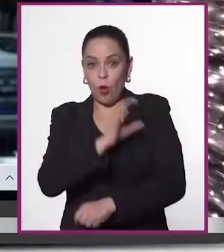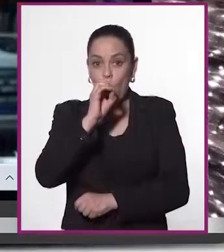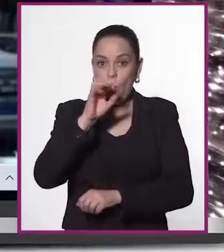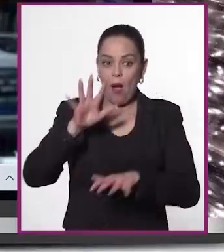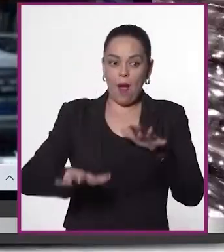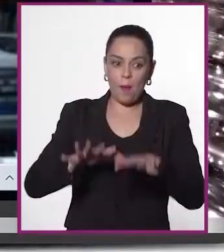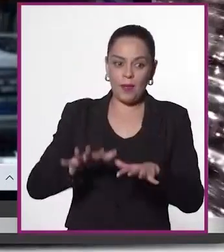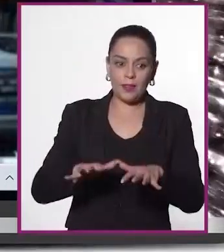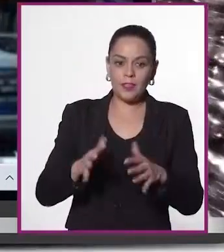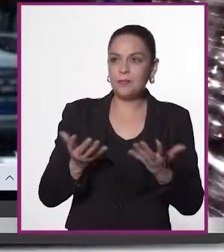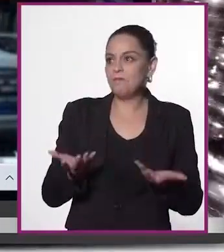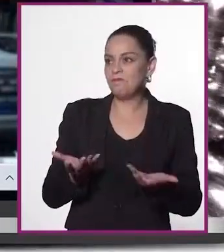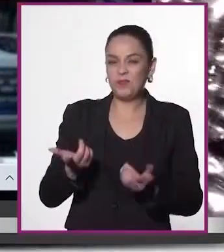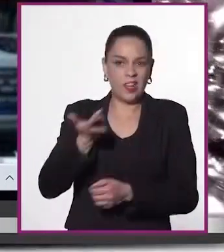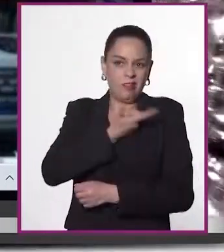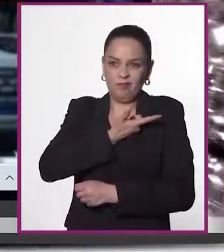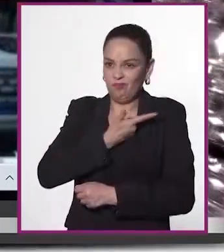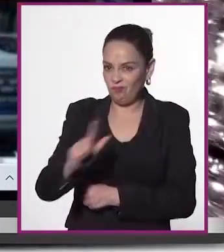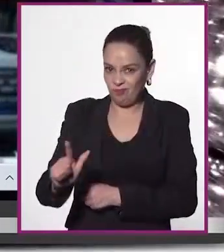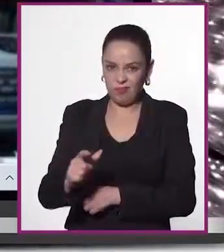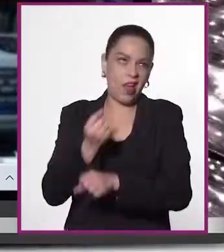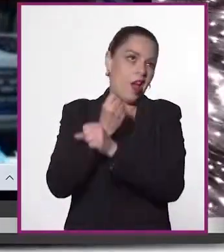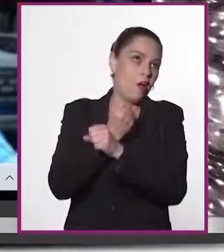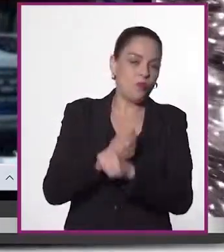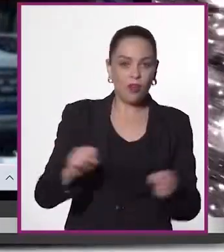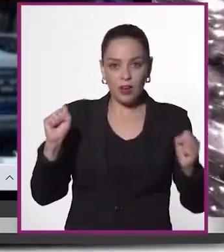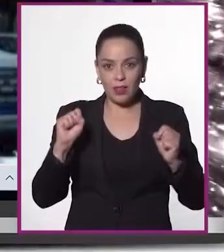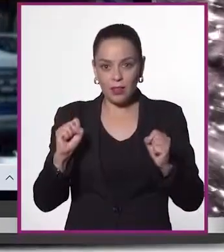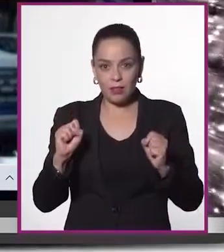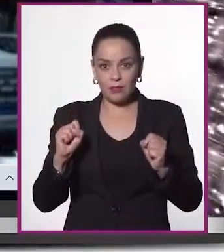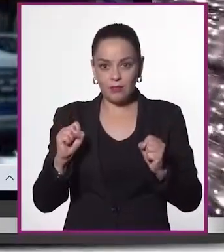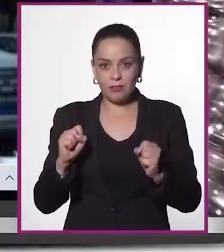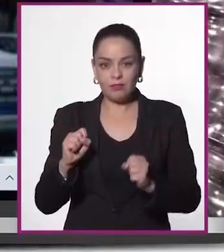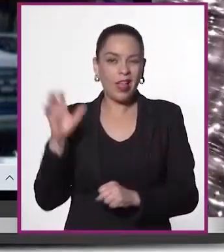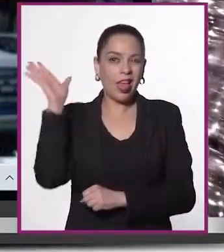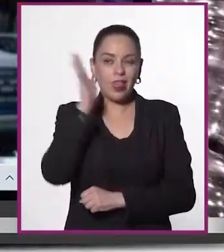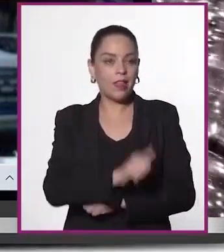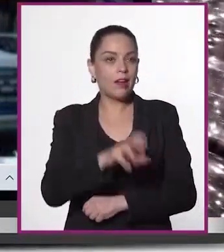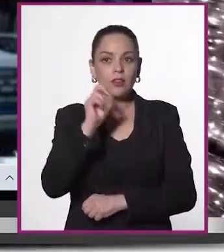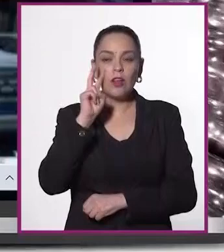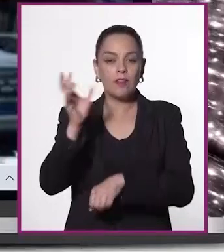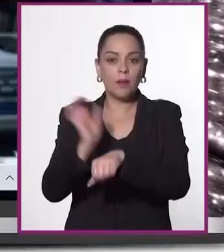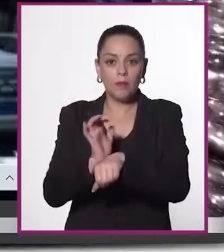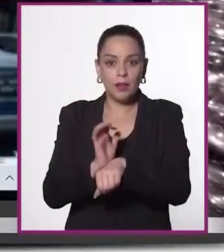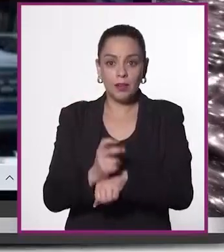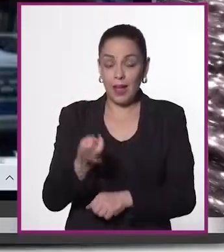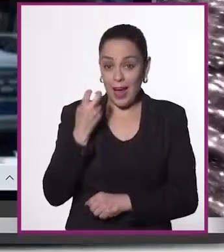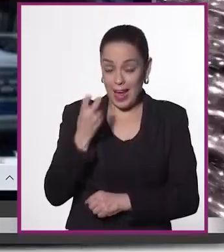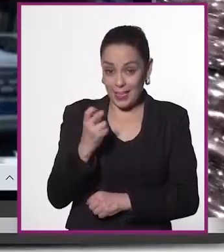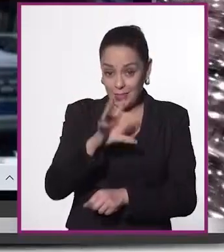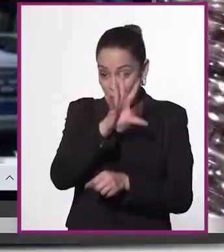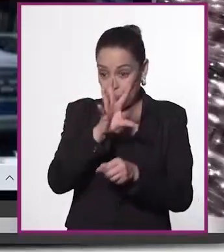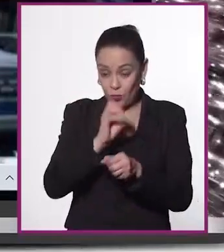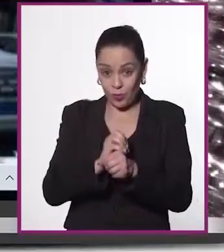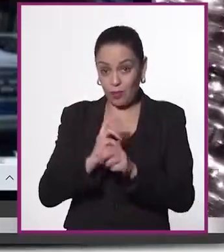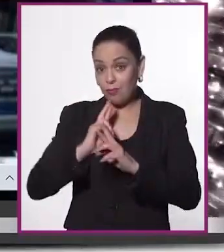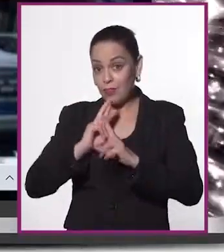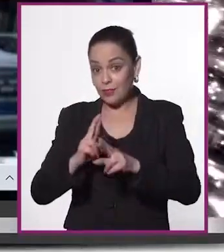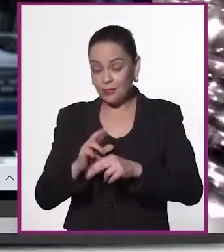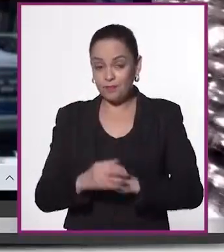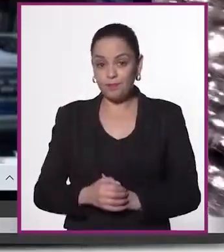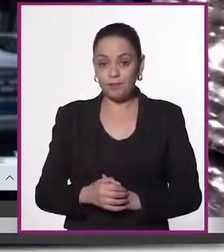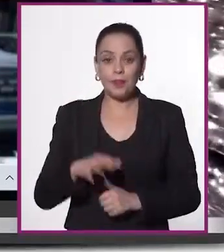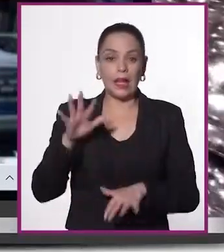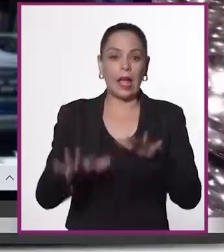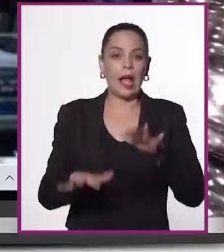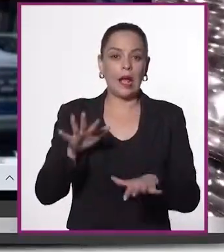veces puede ser que no nos gusta, nos aburrimos, dejamos de ver la película, ¿no? Todas estas respuestas que a veces nos hacen,